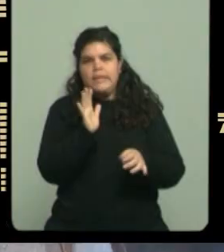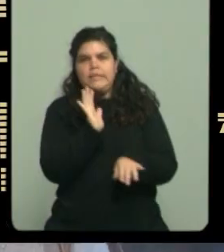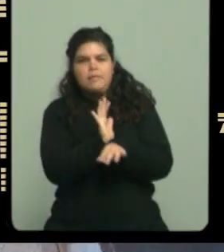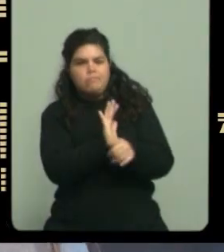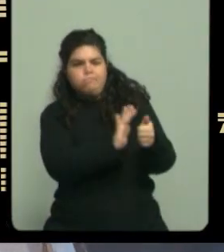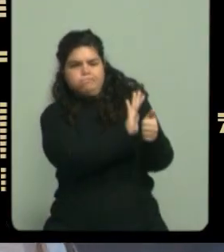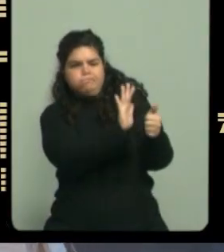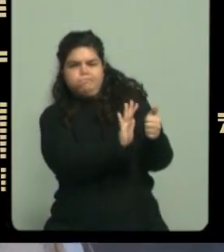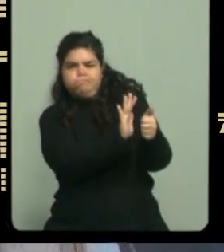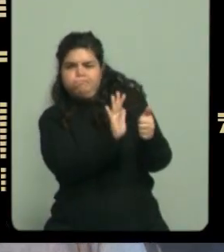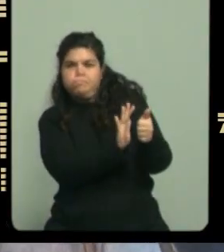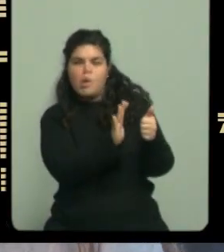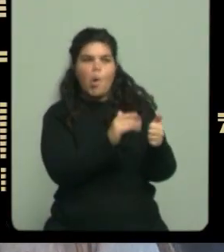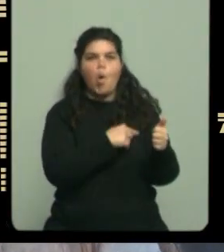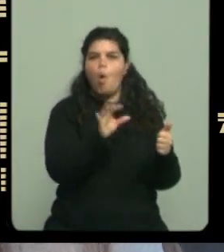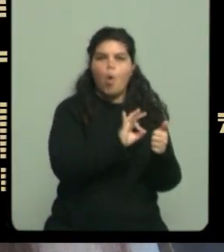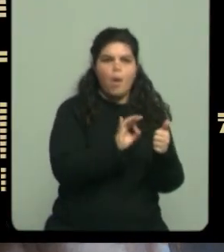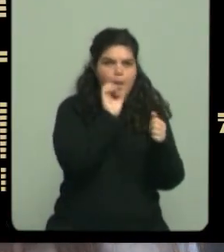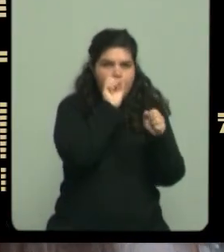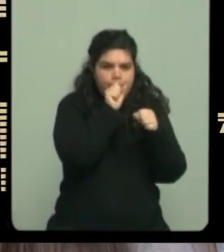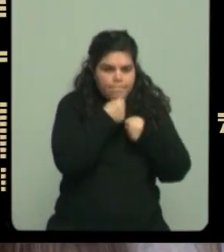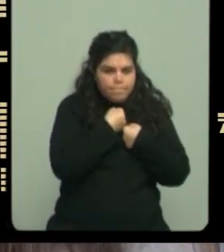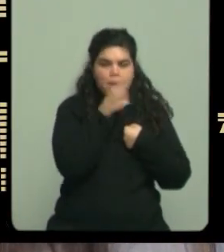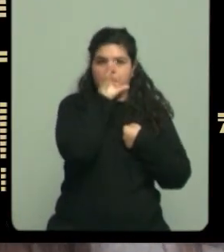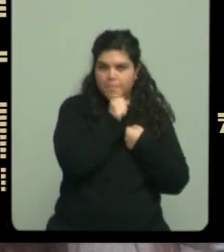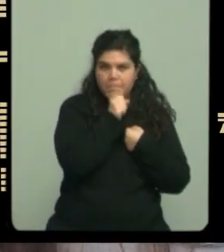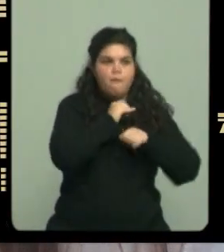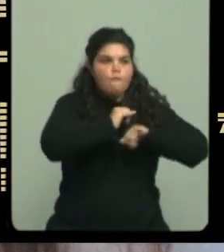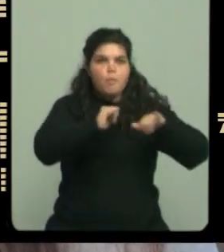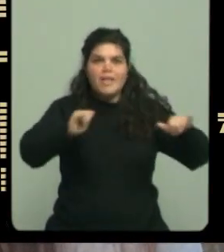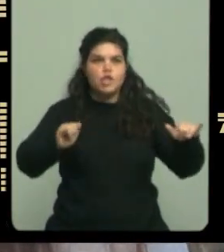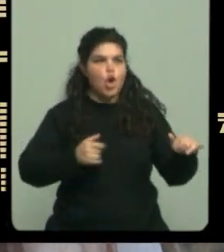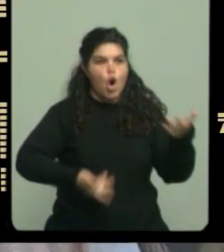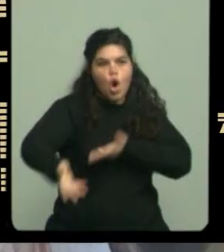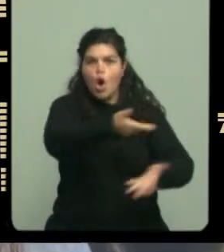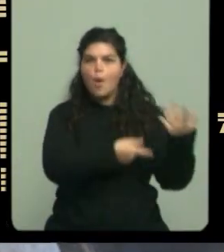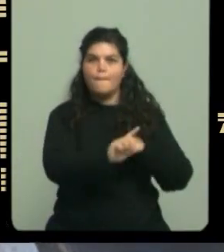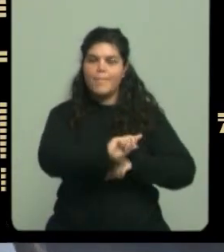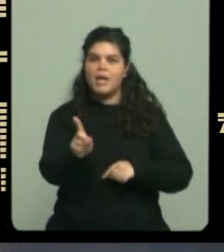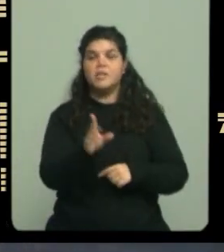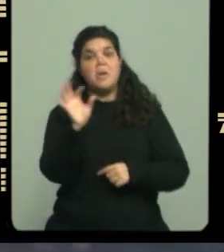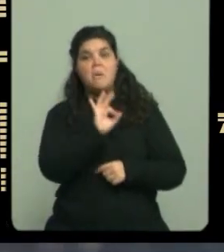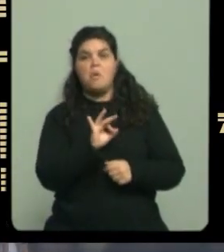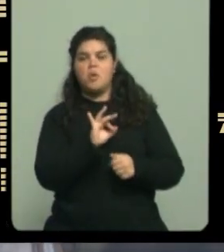de no hablar también, de no compartir información. Puede ser una agresión